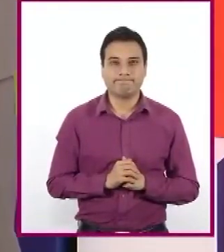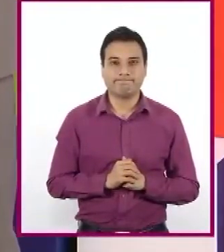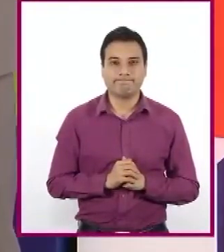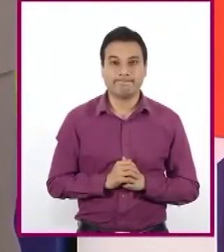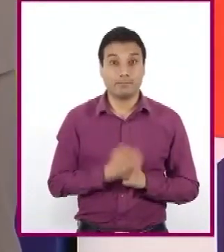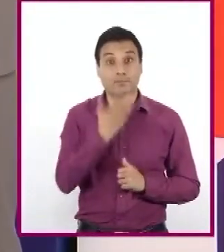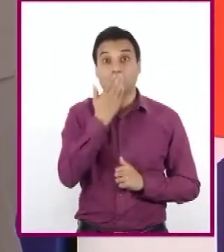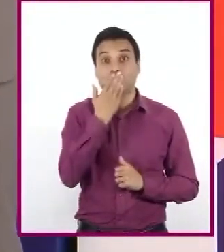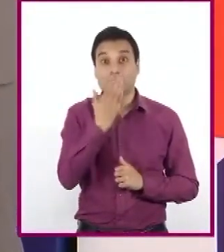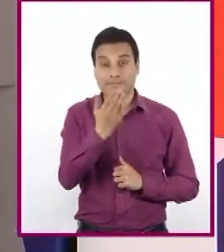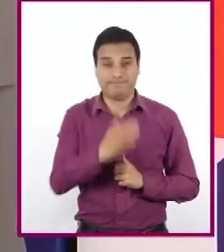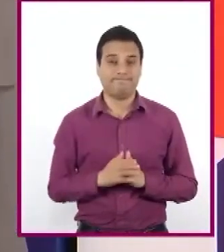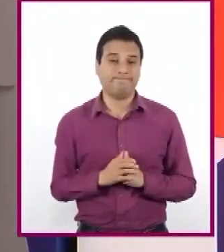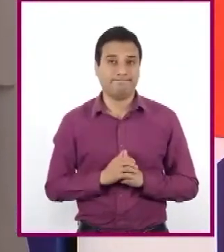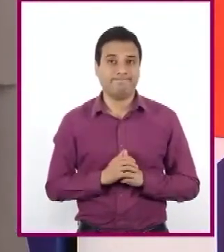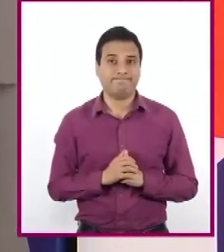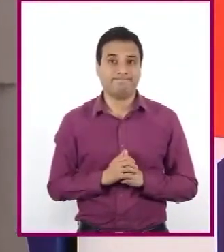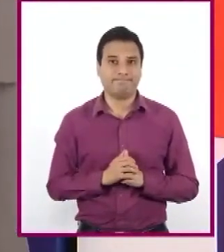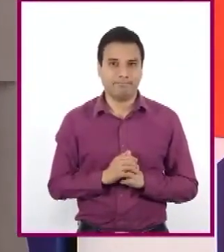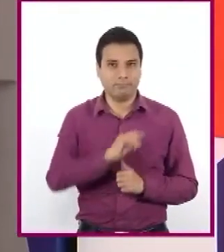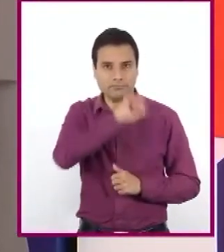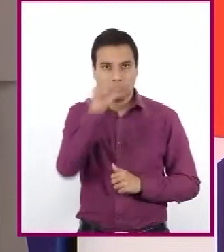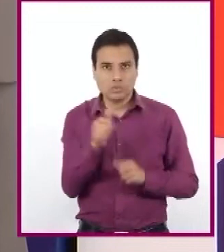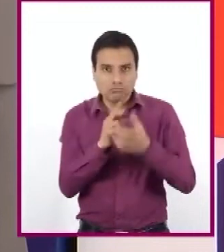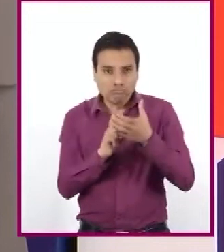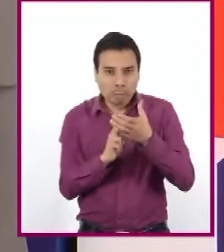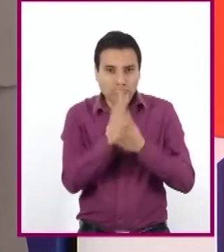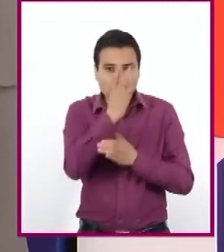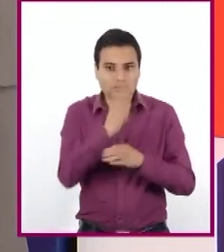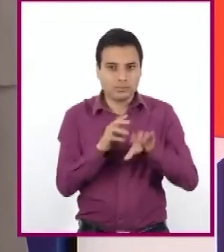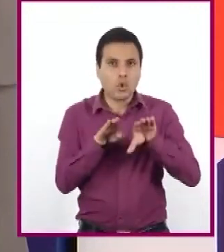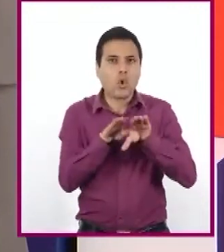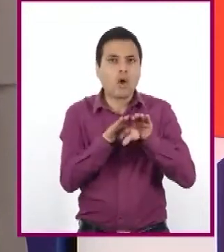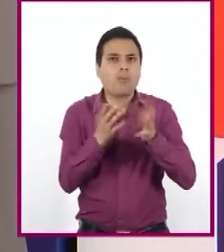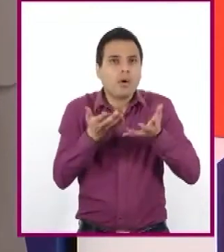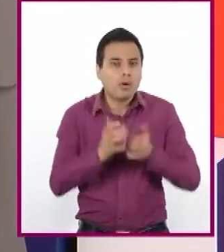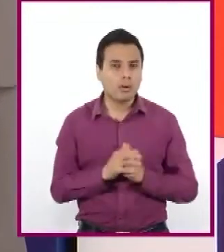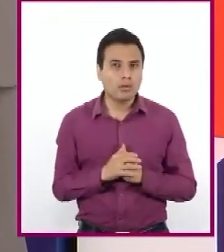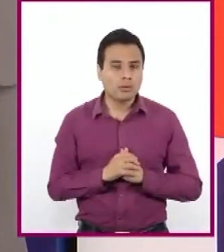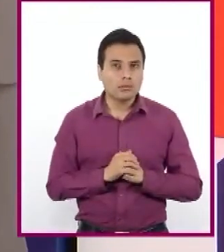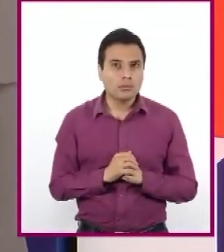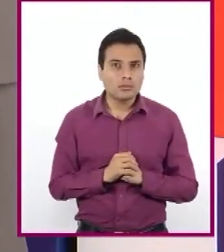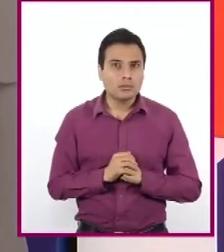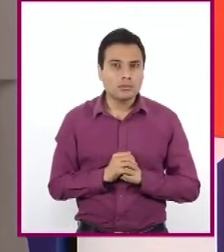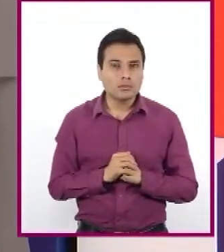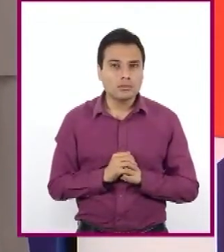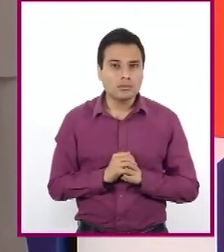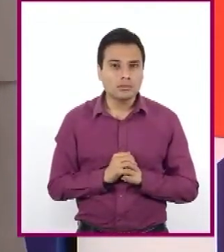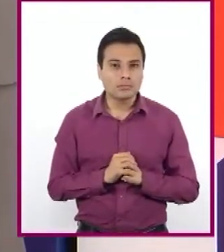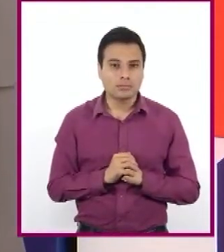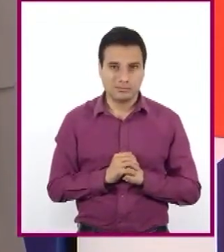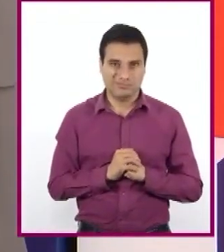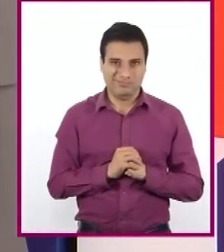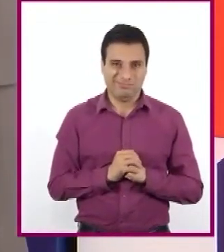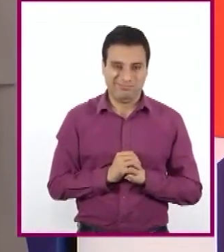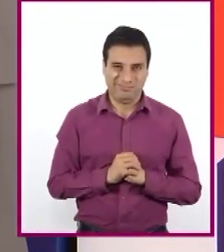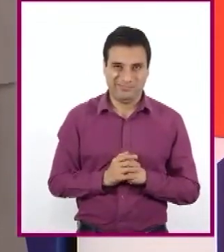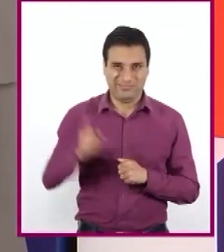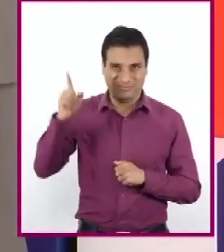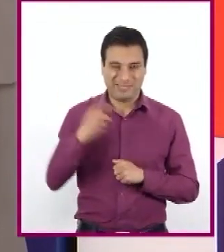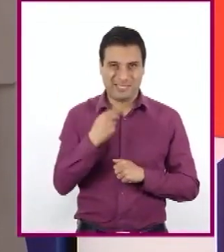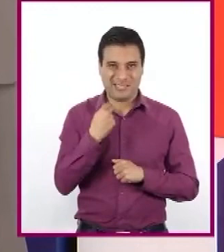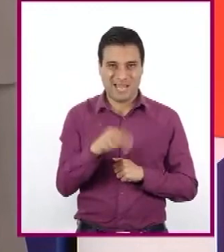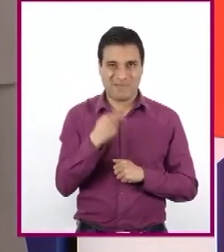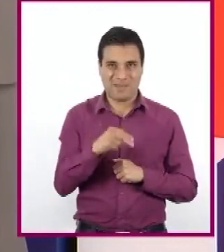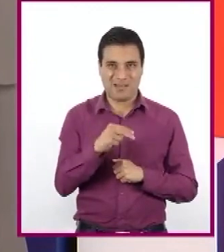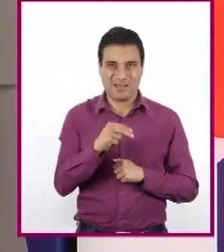Muy bien. Para fomentar el crecimiento de las nuevas raíces en este fragmento de la planta, también llamado esqueje, le vamos a